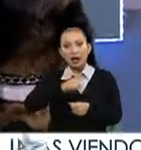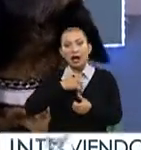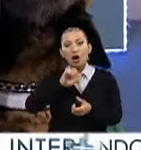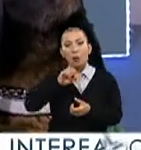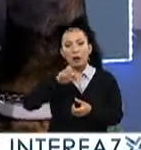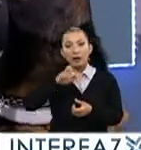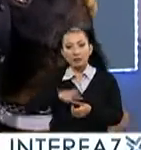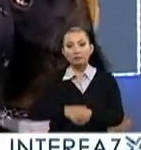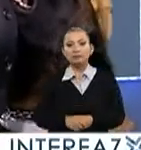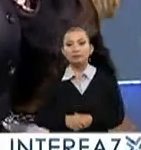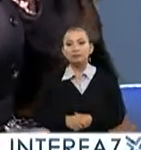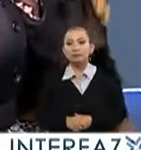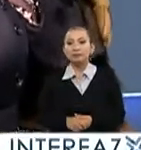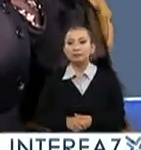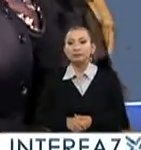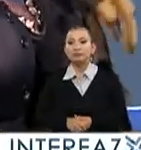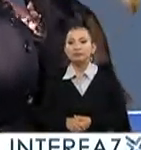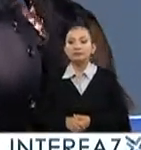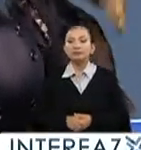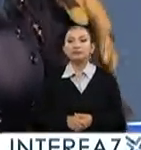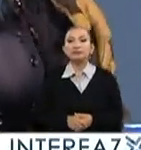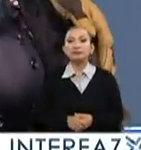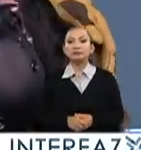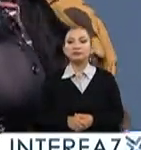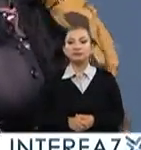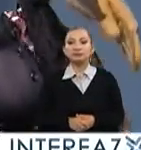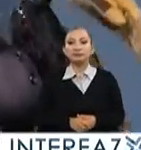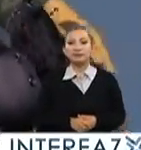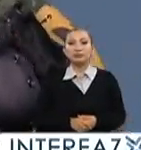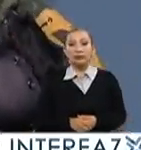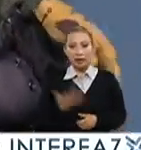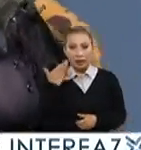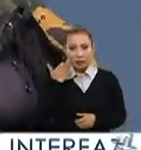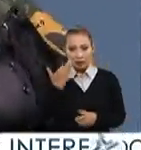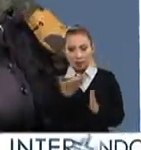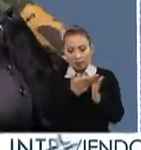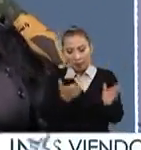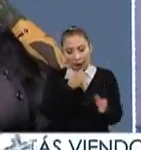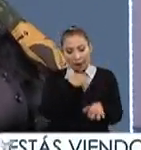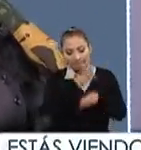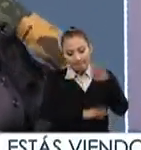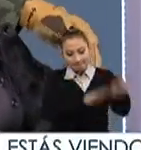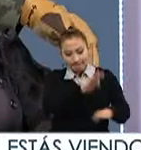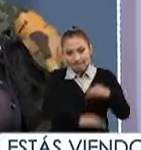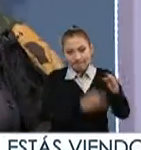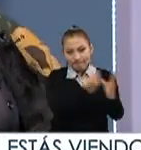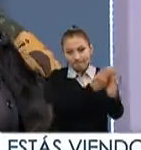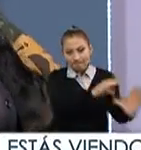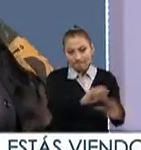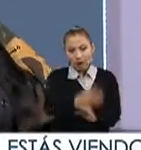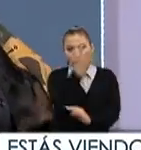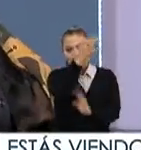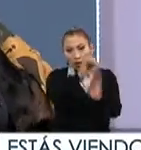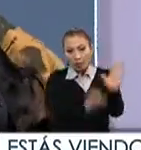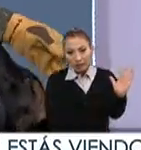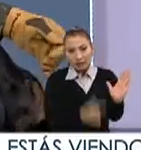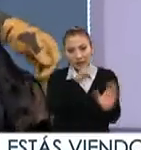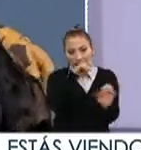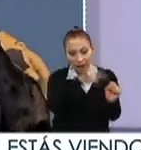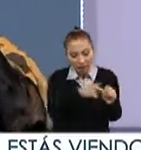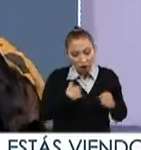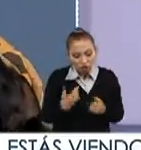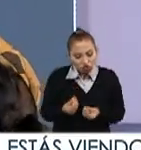gracias, Omar. Un gusto, al contrario, bienvenido. Pues la etapa del adiestramiento canino empieza desde los 4 meses que nos